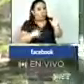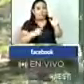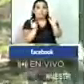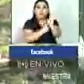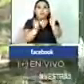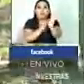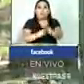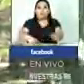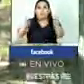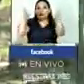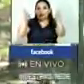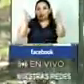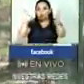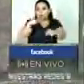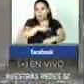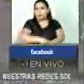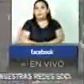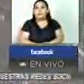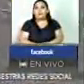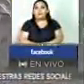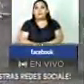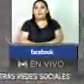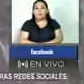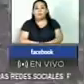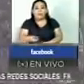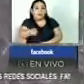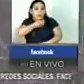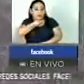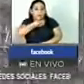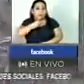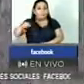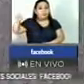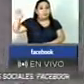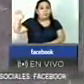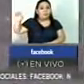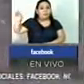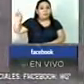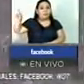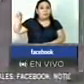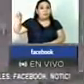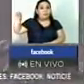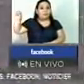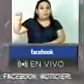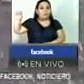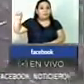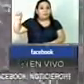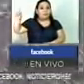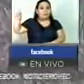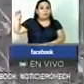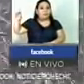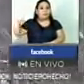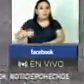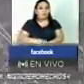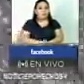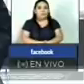en cuanto a esta situación. Este es un informe para Noticiero Hechos, de Ernesto Cornejo.